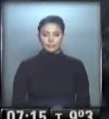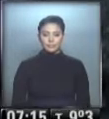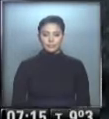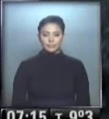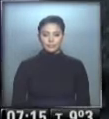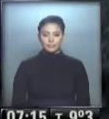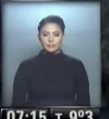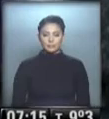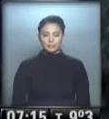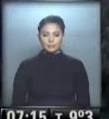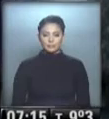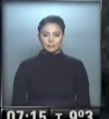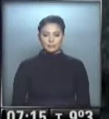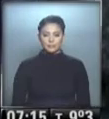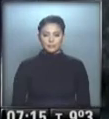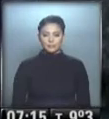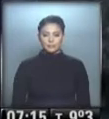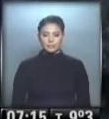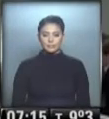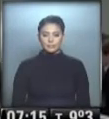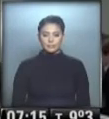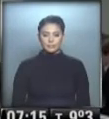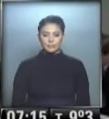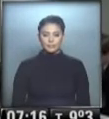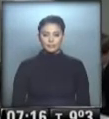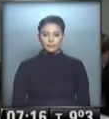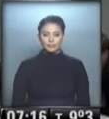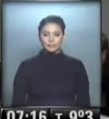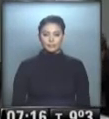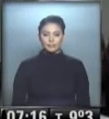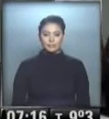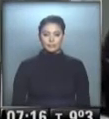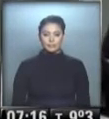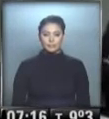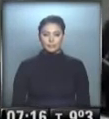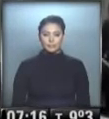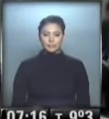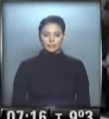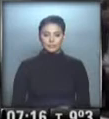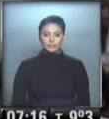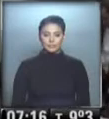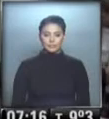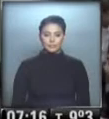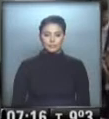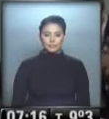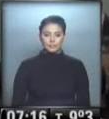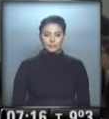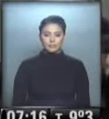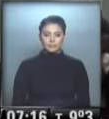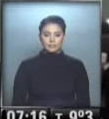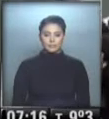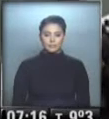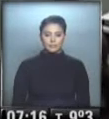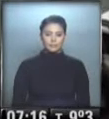internacional vivimos en paz con nuestros vecinos a más de 60 y 40 nos